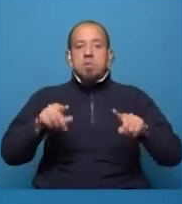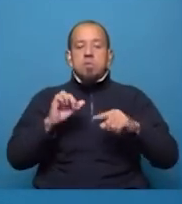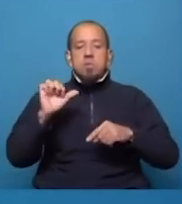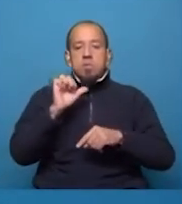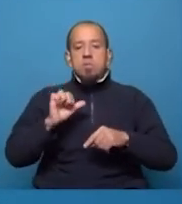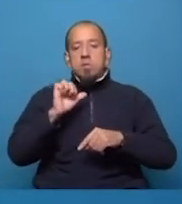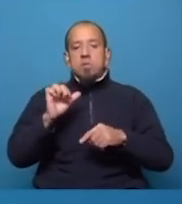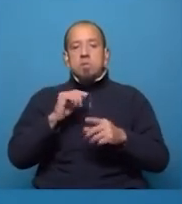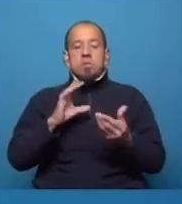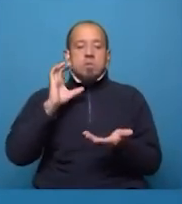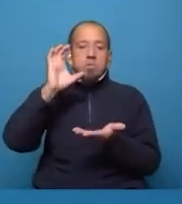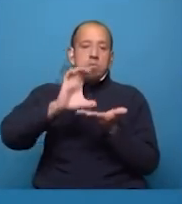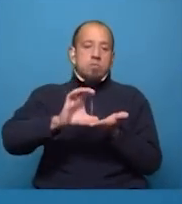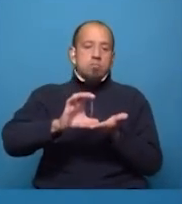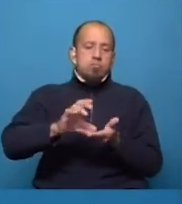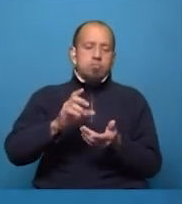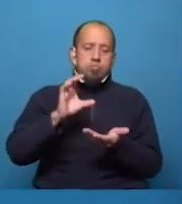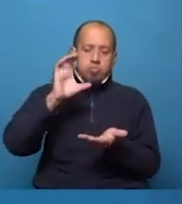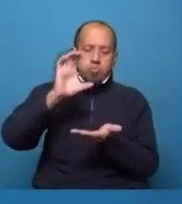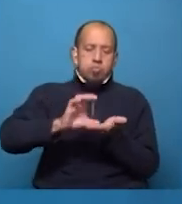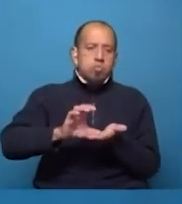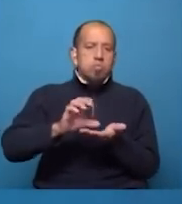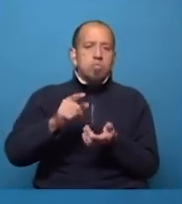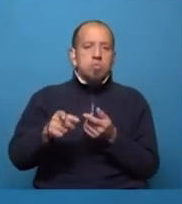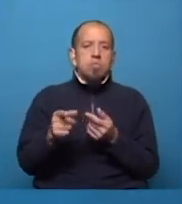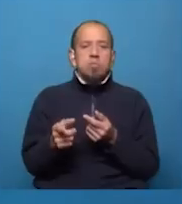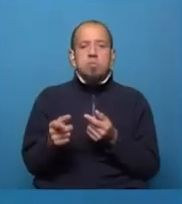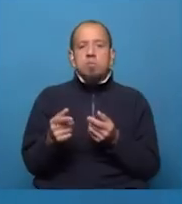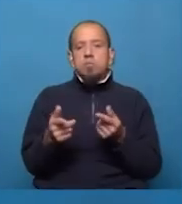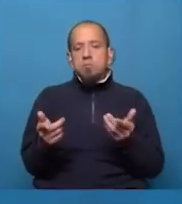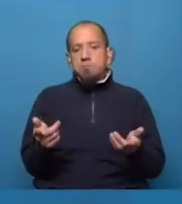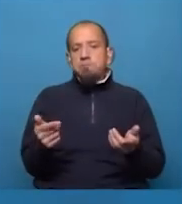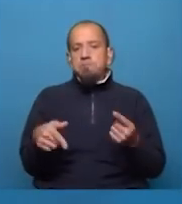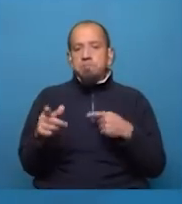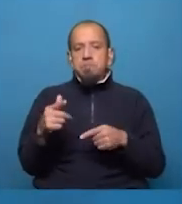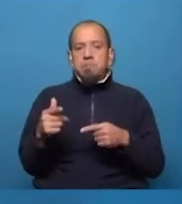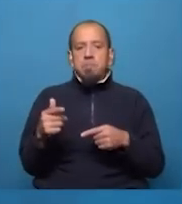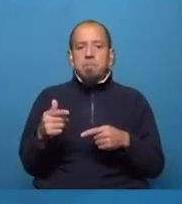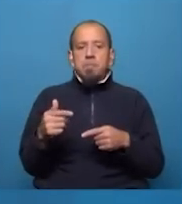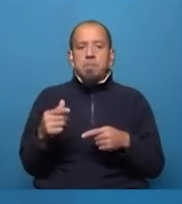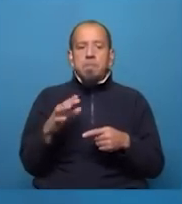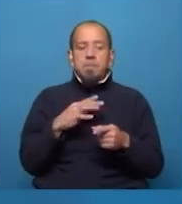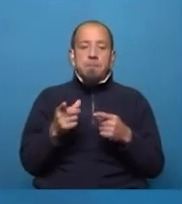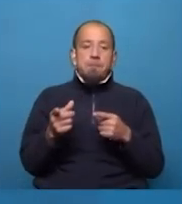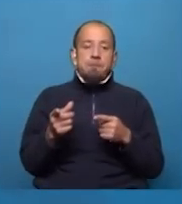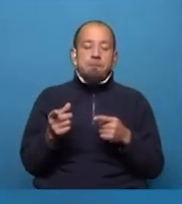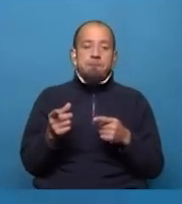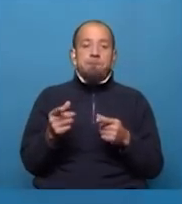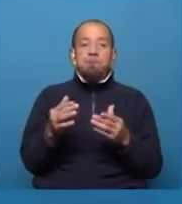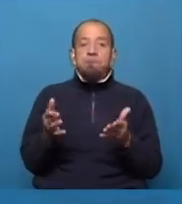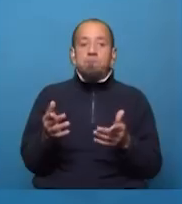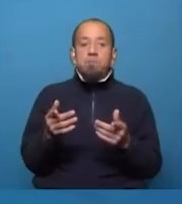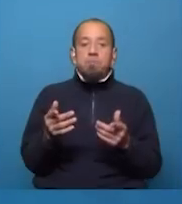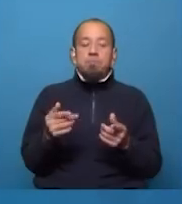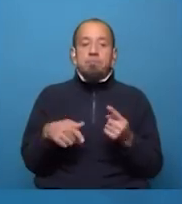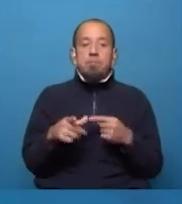de plata inversiones empresariales de plata y lavado de activo por mover esa plata si vos no